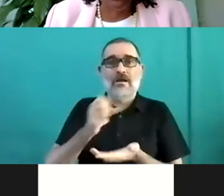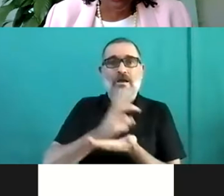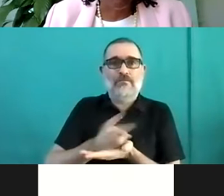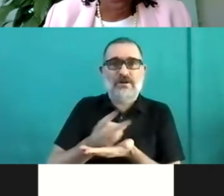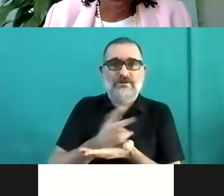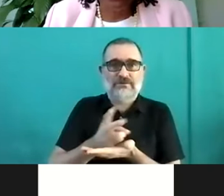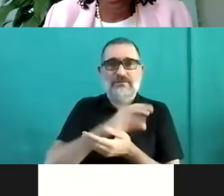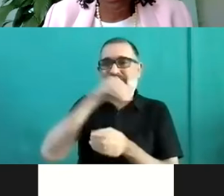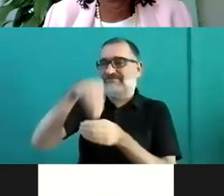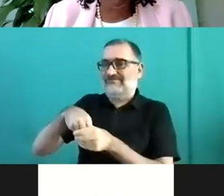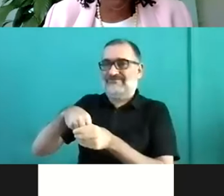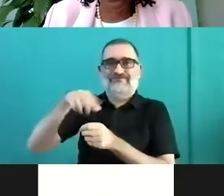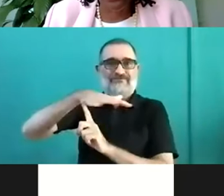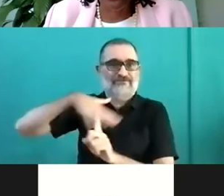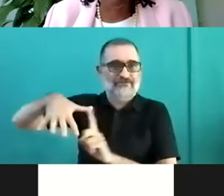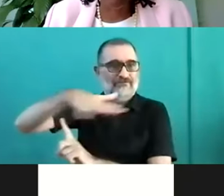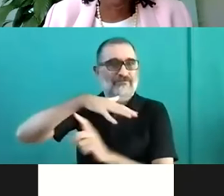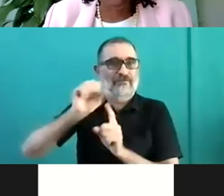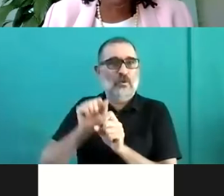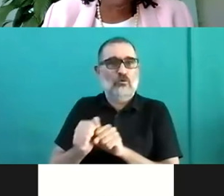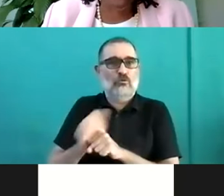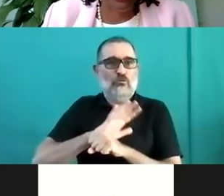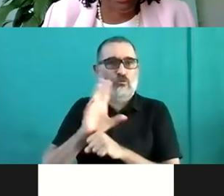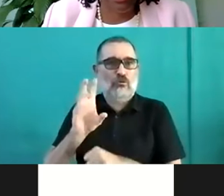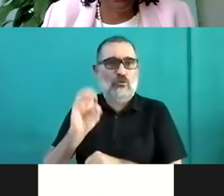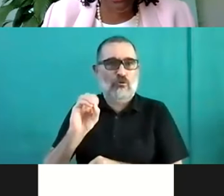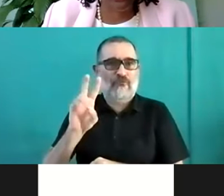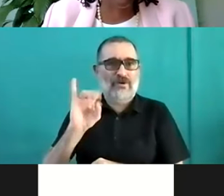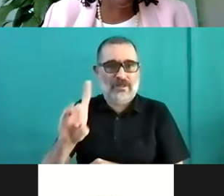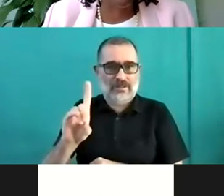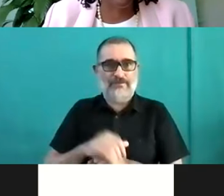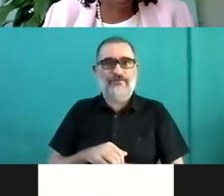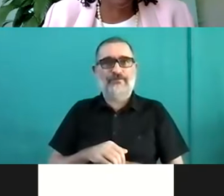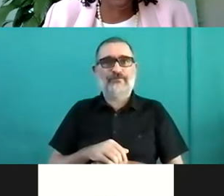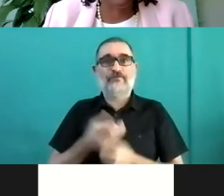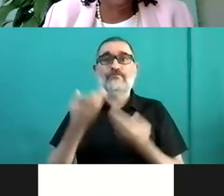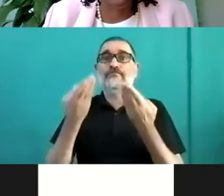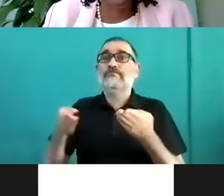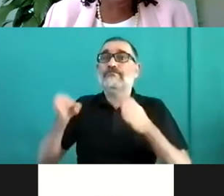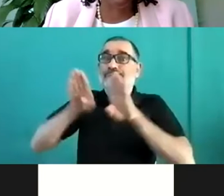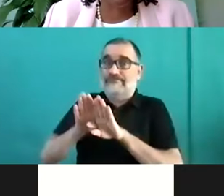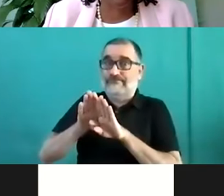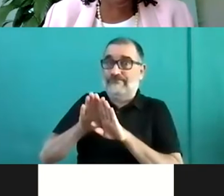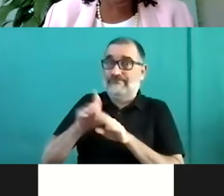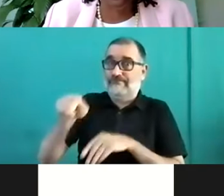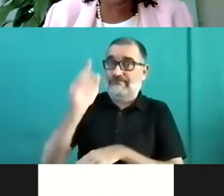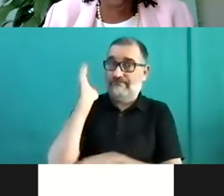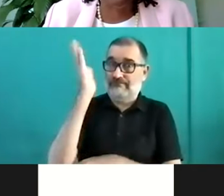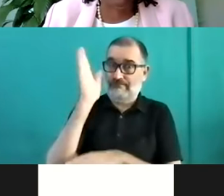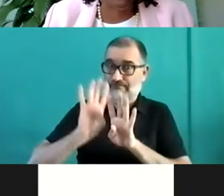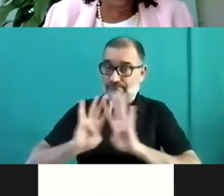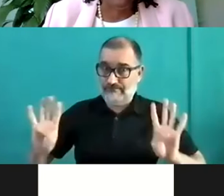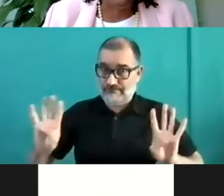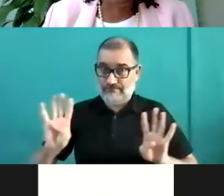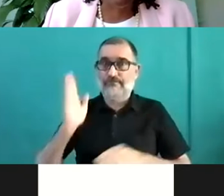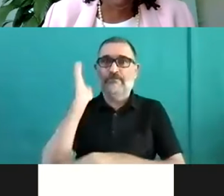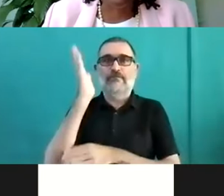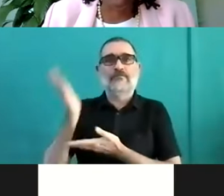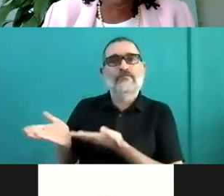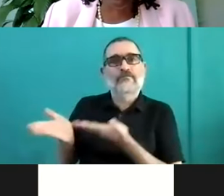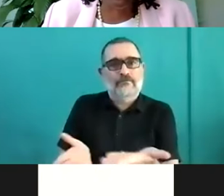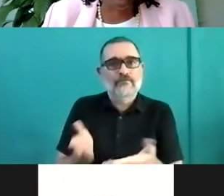doctor Mario Alonso Vanegas, presidente de la región latinoamericana de la Liga Internacional contra la Epilepsia, y es